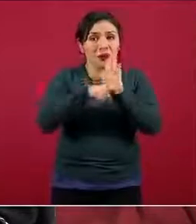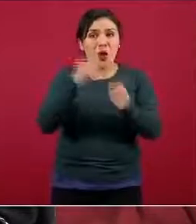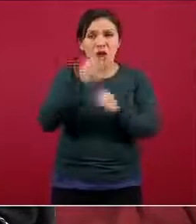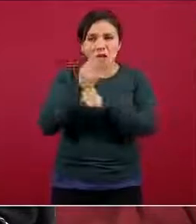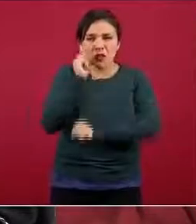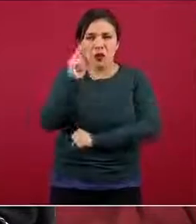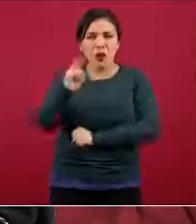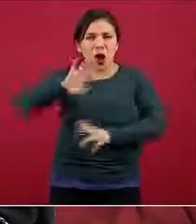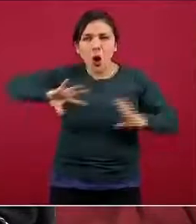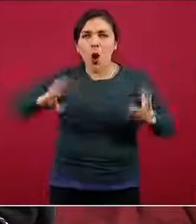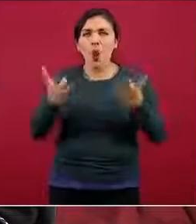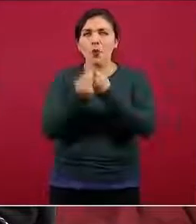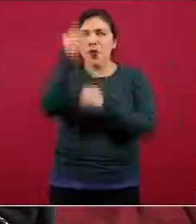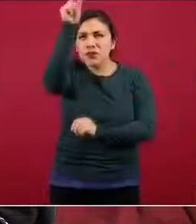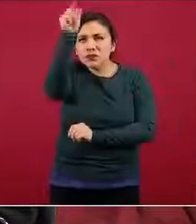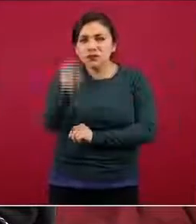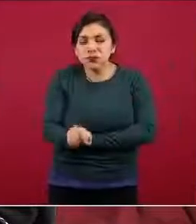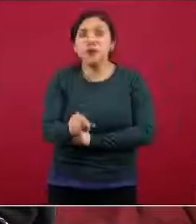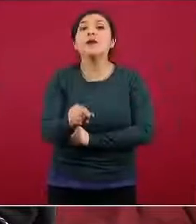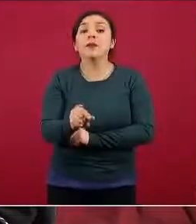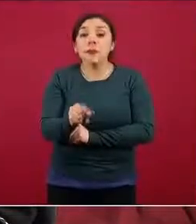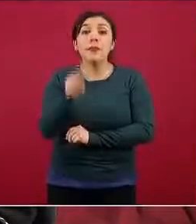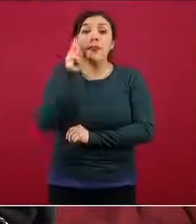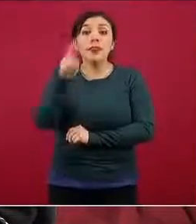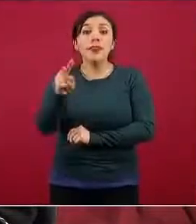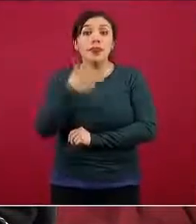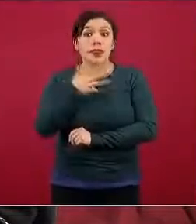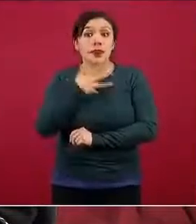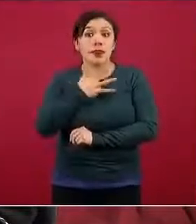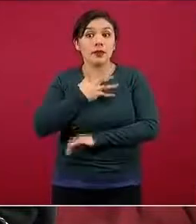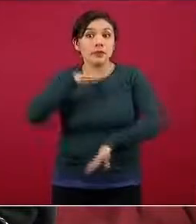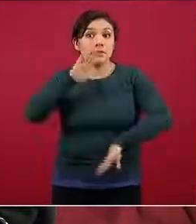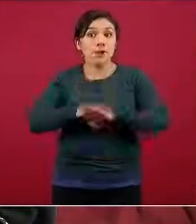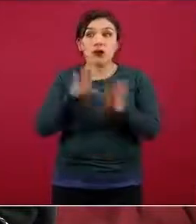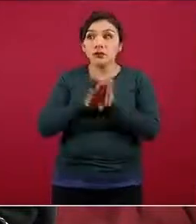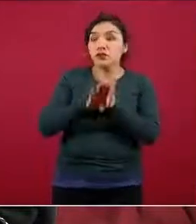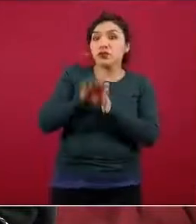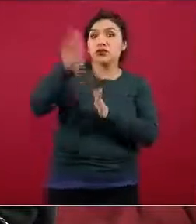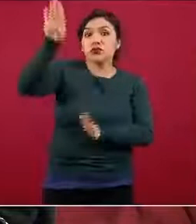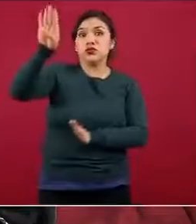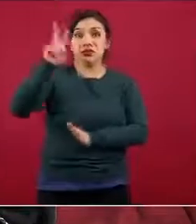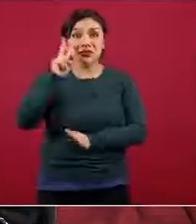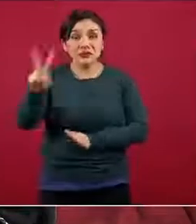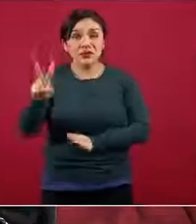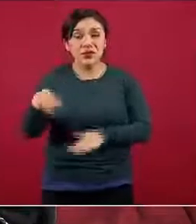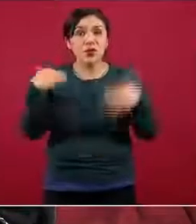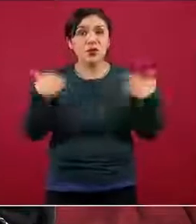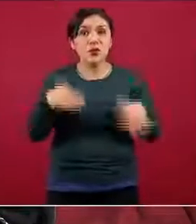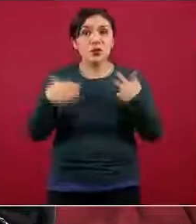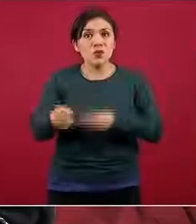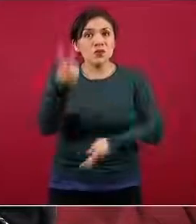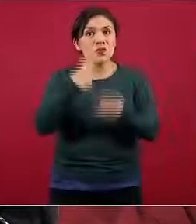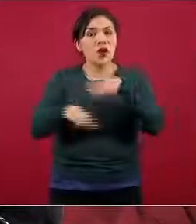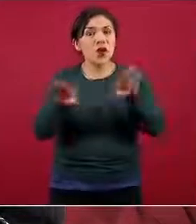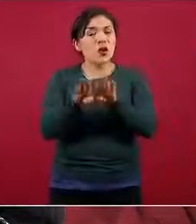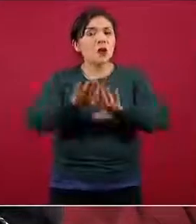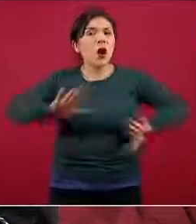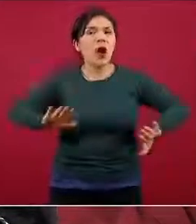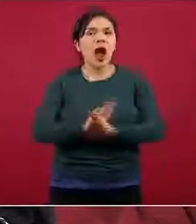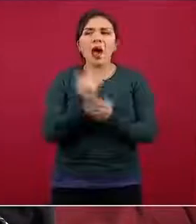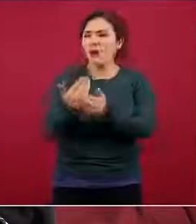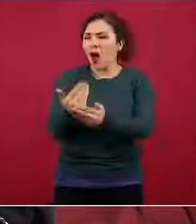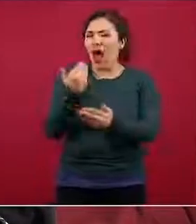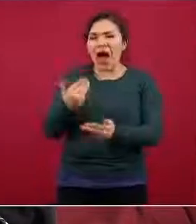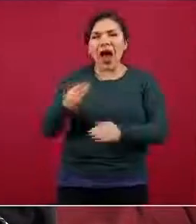total de la barra, pues vemos cómo ha habido un repunte, un rebrote, en donde hemos tenido un cambio de la tendencia que